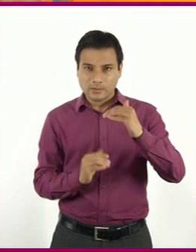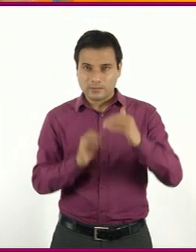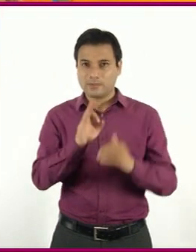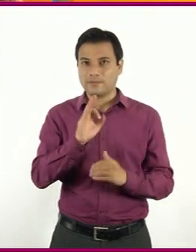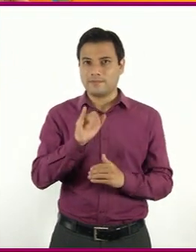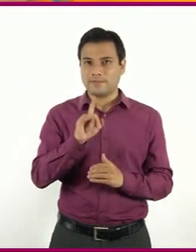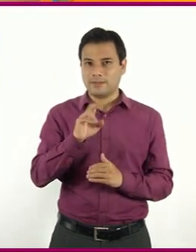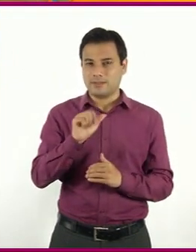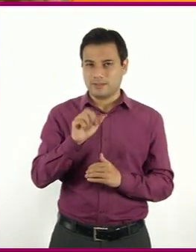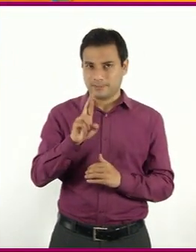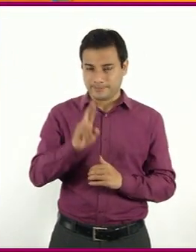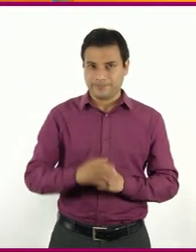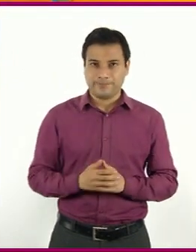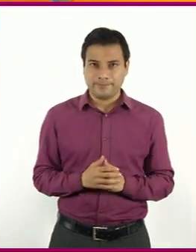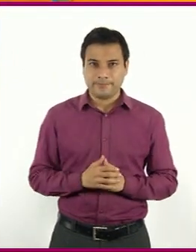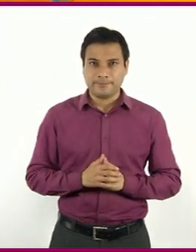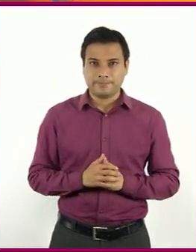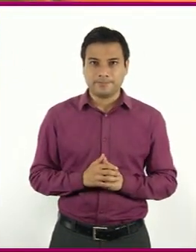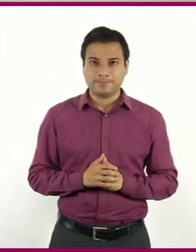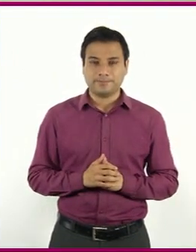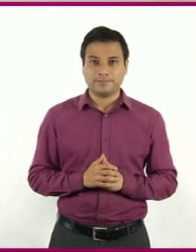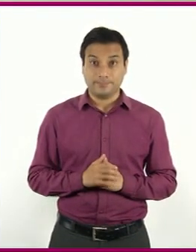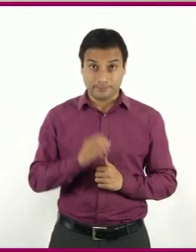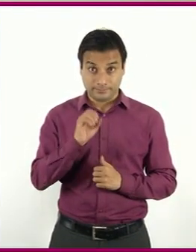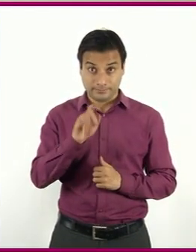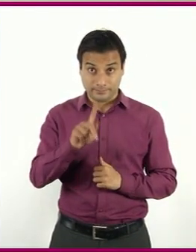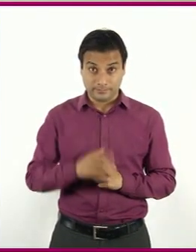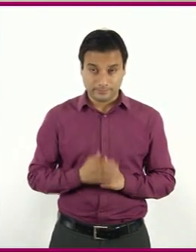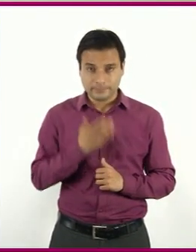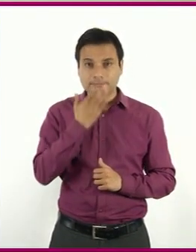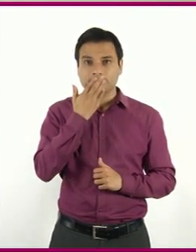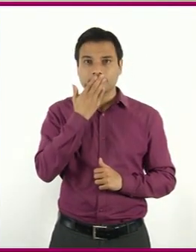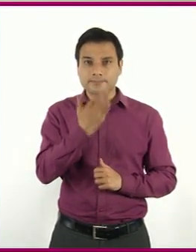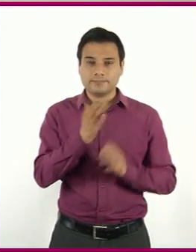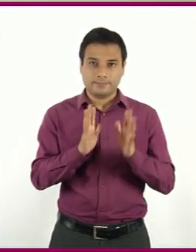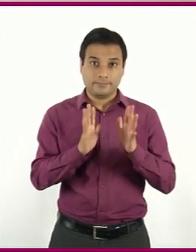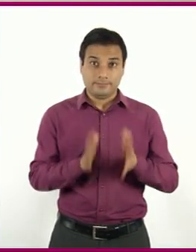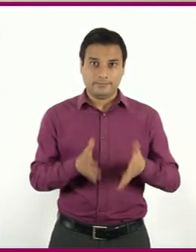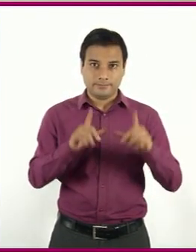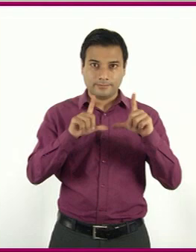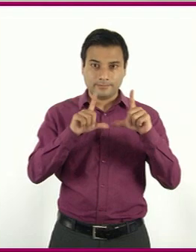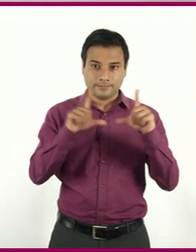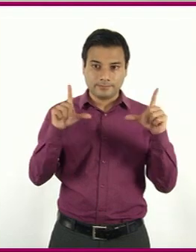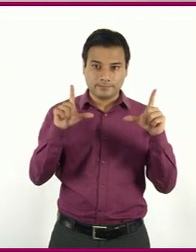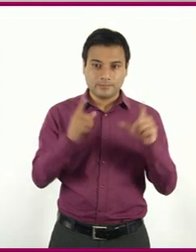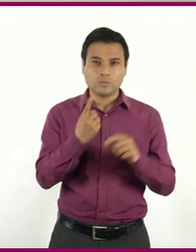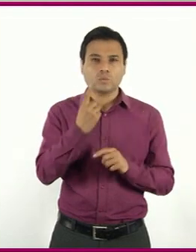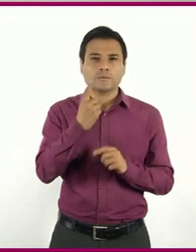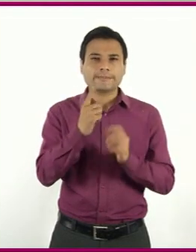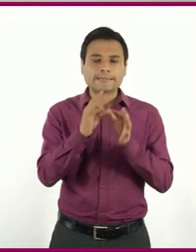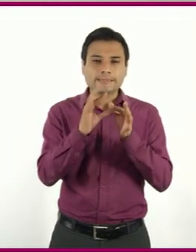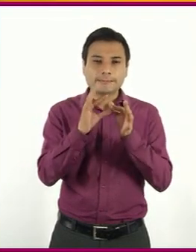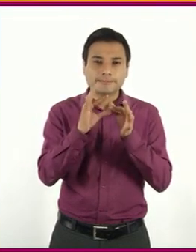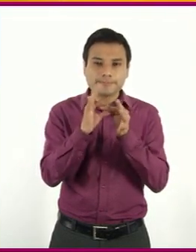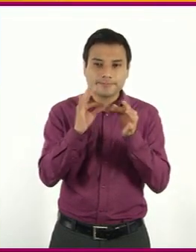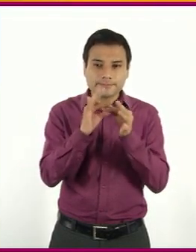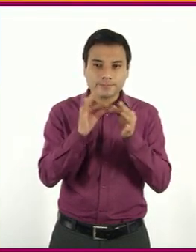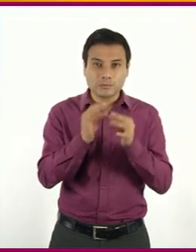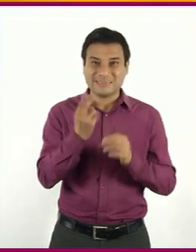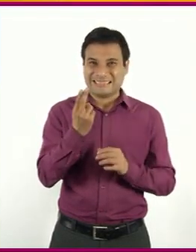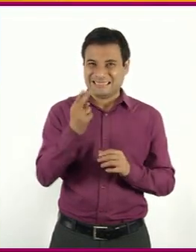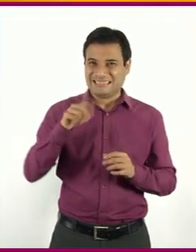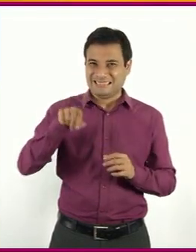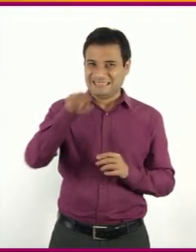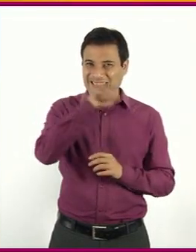para realizar otras repeticiones. Muy bien. Estamos listos, maestro. Aquí nada más una observación. Tenemos que checar muy bien